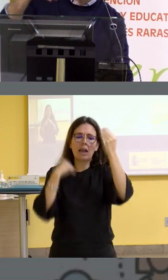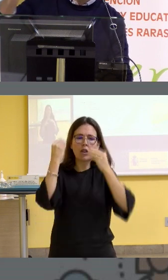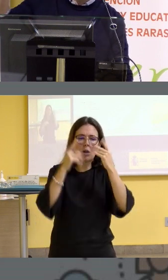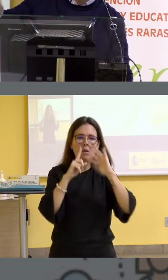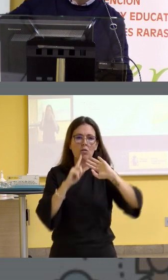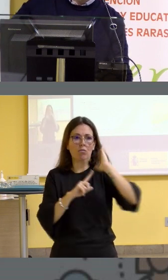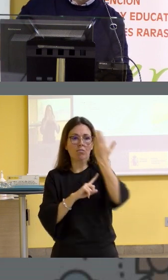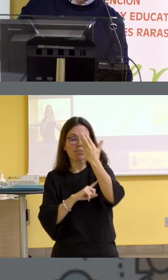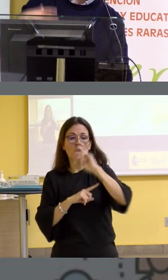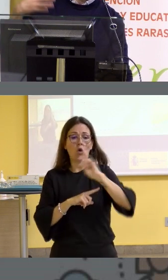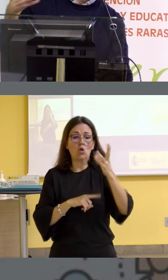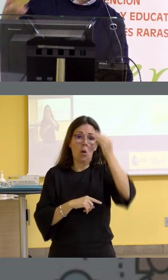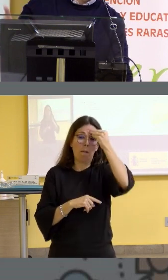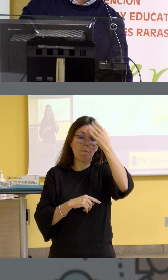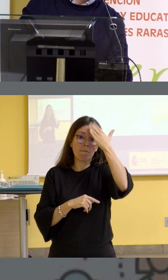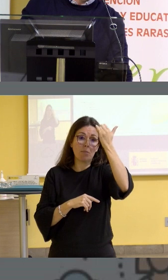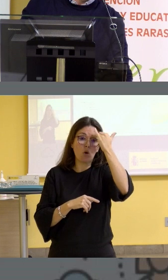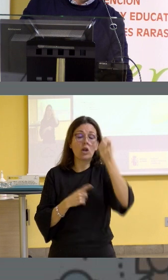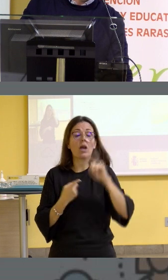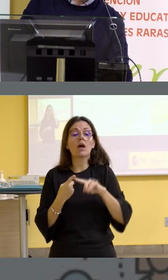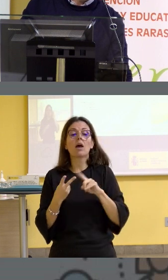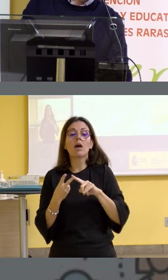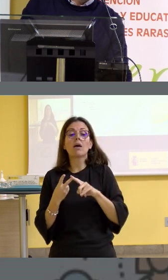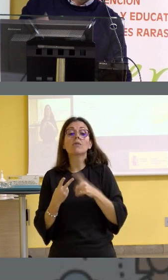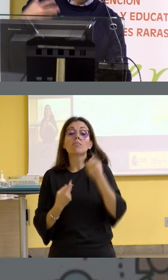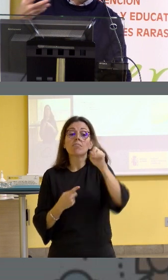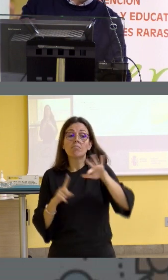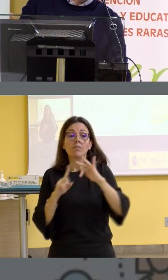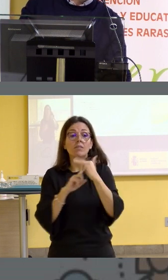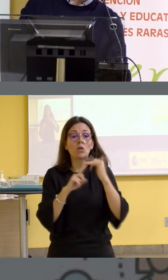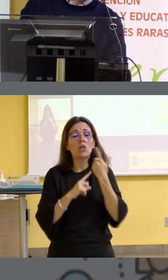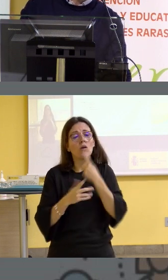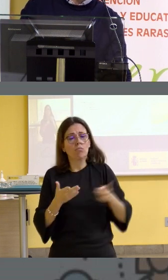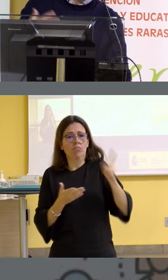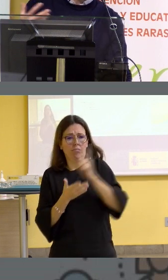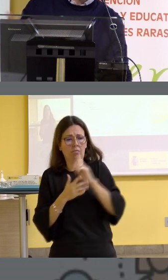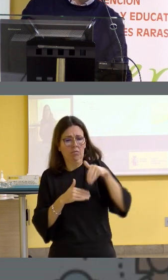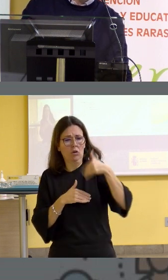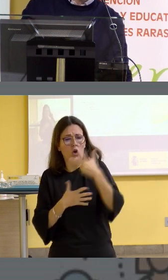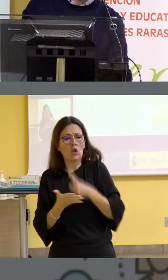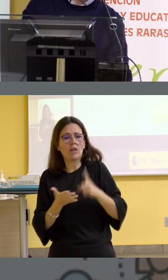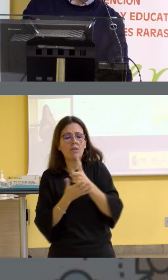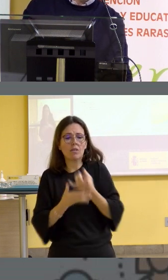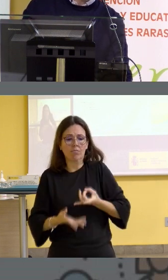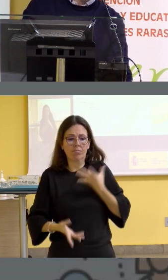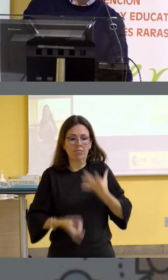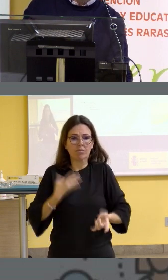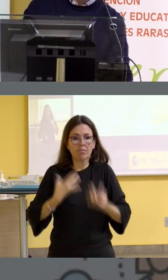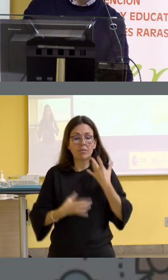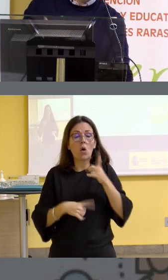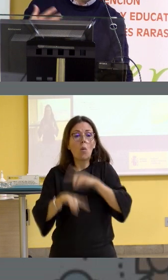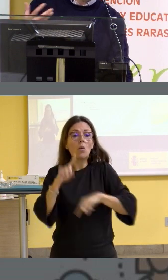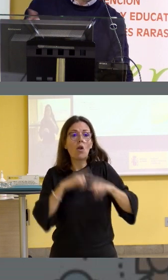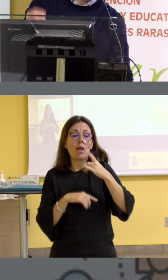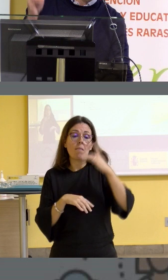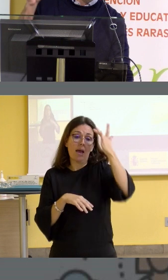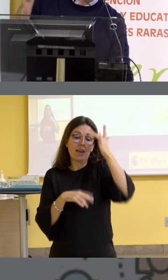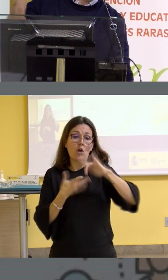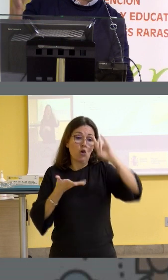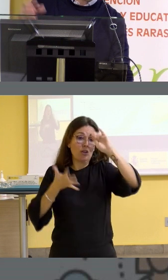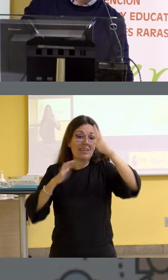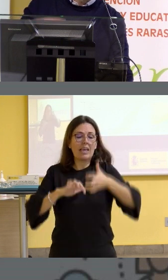de la memoria. Indefectiblemente, en muchos casos, luego volver a insistir en esto, van a aparecer manifestaciones neuropsiquiátricas que pueden ser